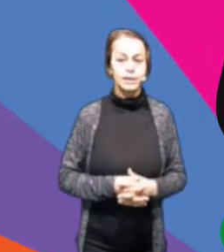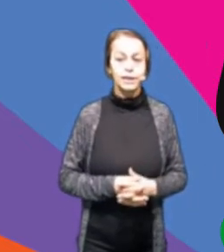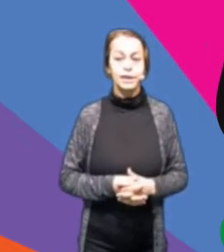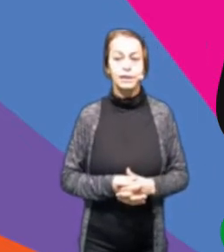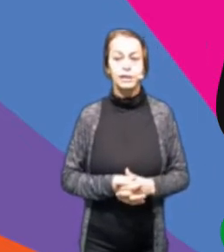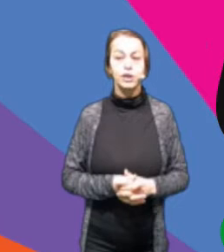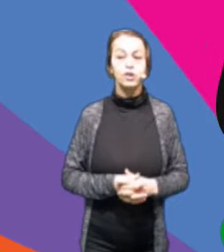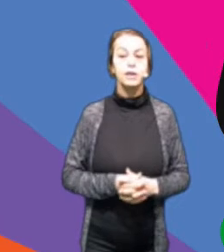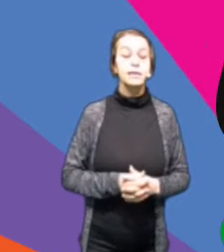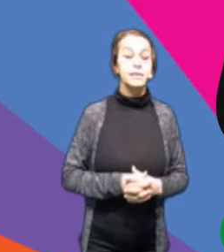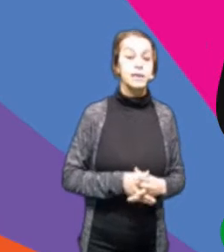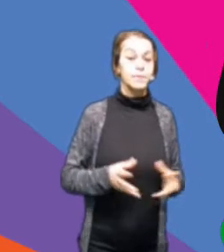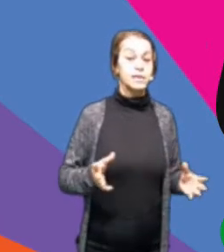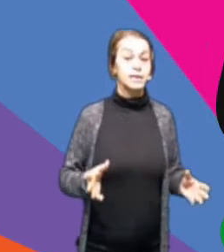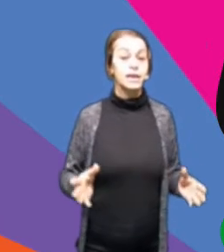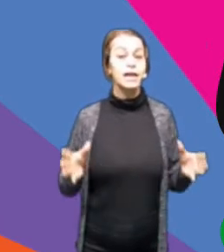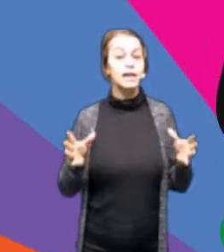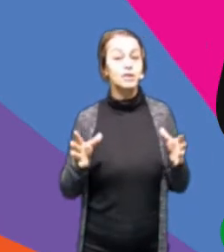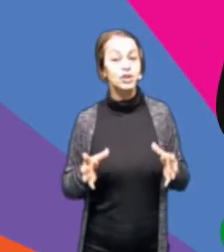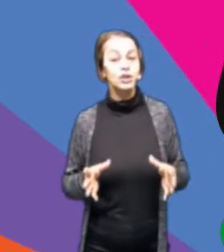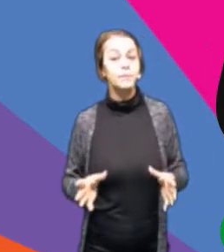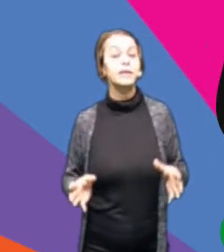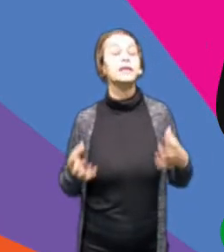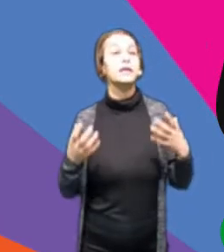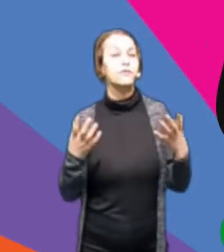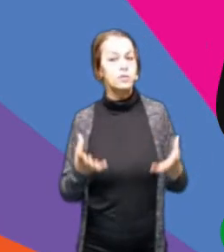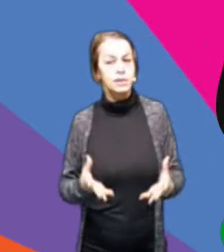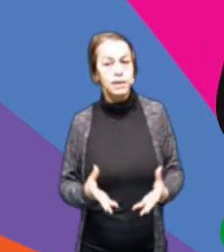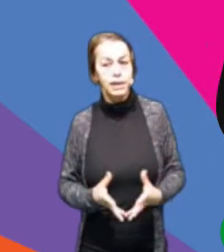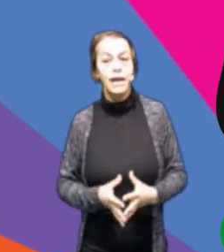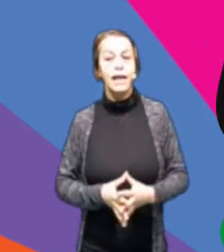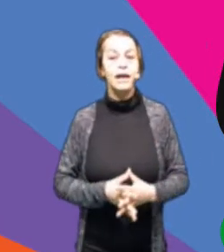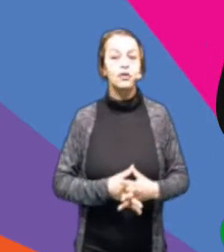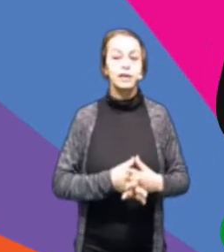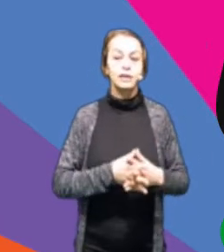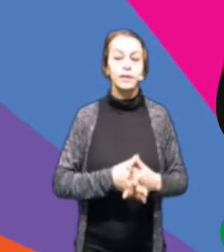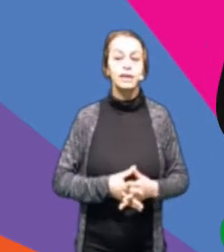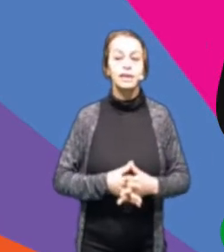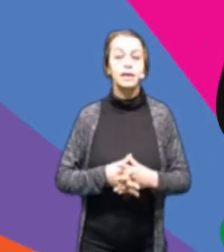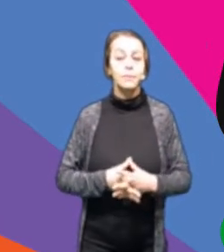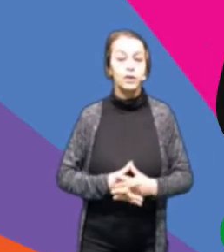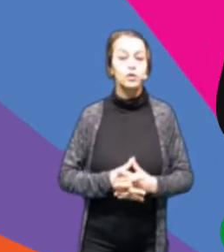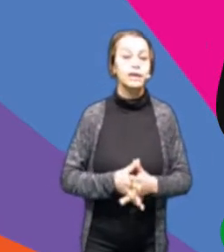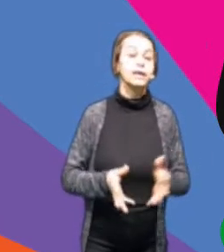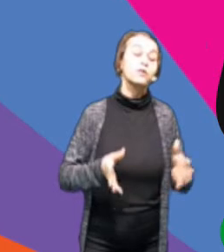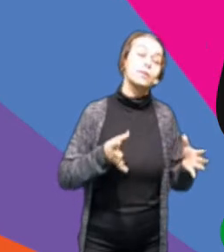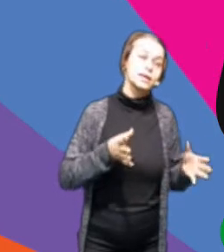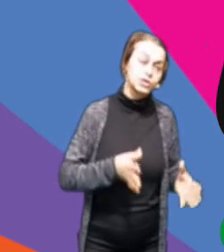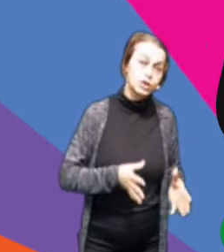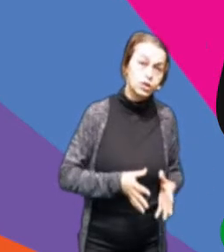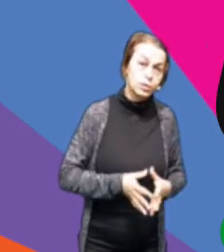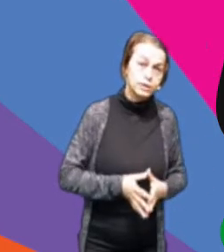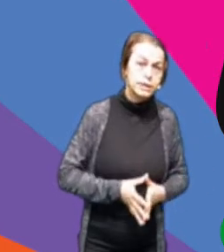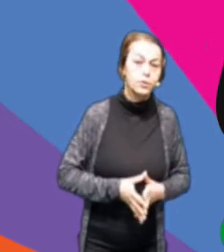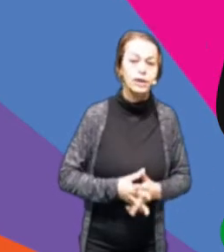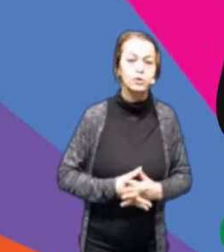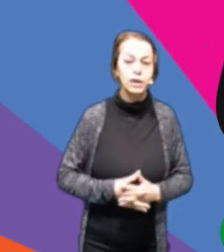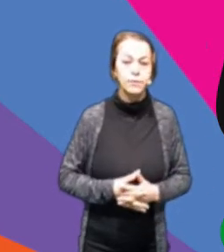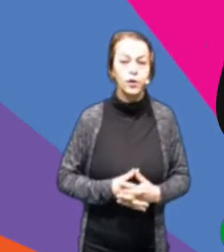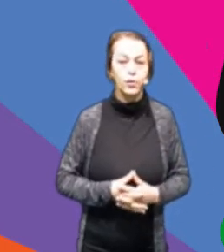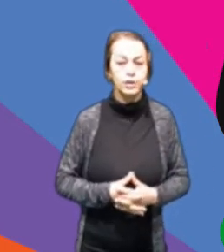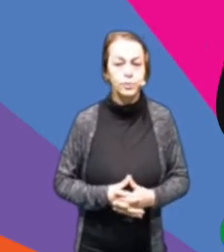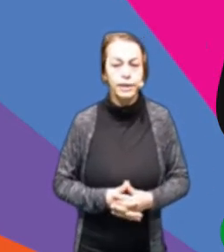cartera del Interior, se repasarán las acciones para reforzar la conectividad en el marco de la recuperación, como decía, del